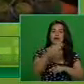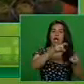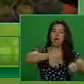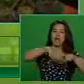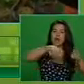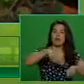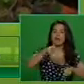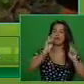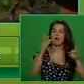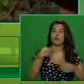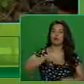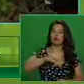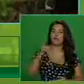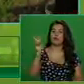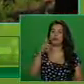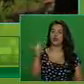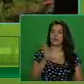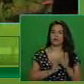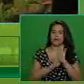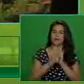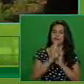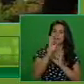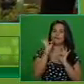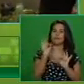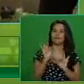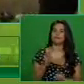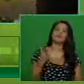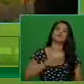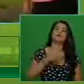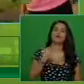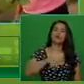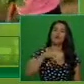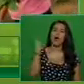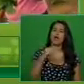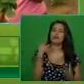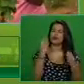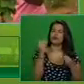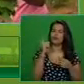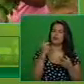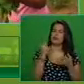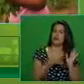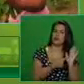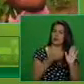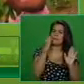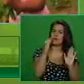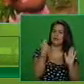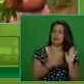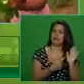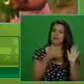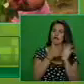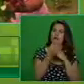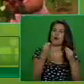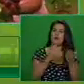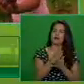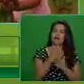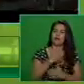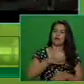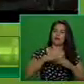en donde nosotros hemos tenido un adelanto muy grande y donde nosotros tenemos muchas cosas que mostrar con respecto al acceso a la